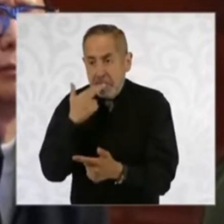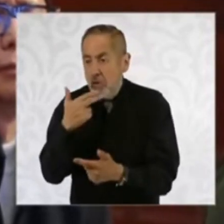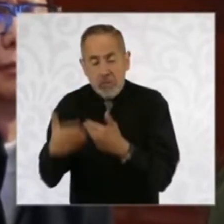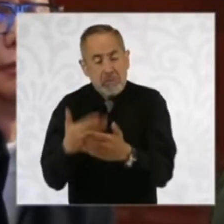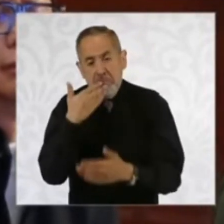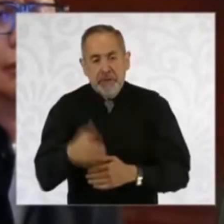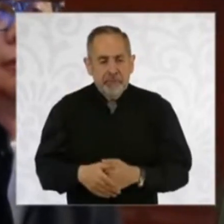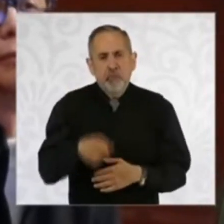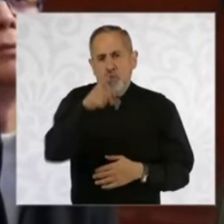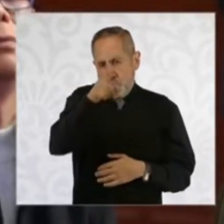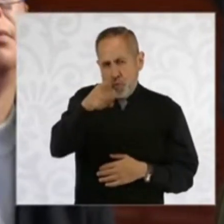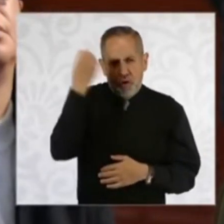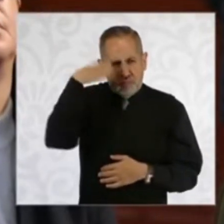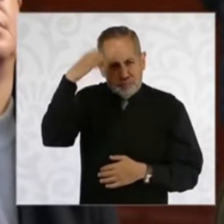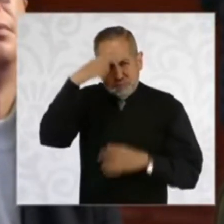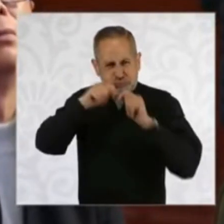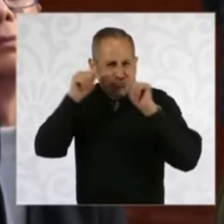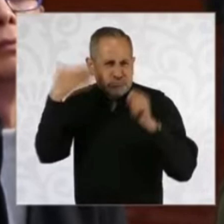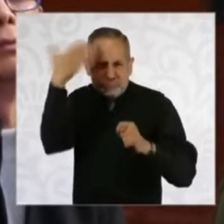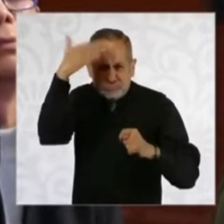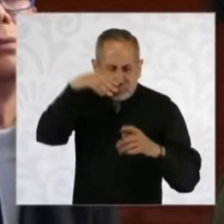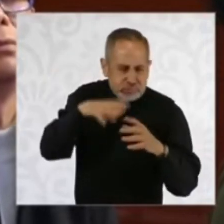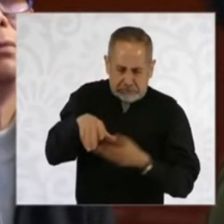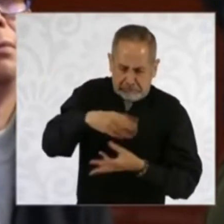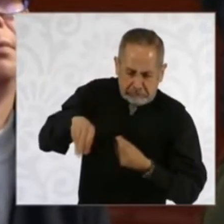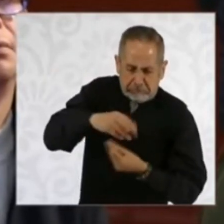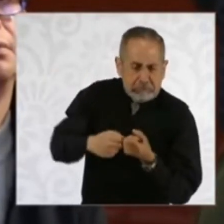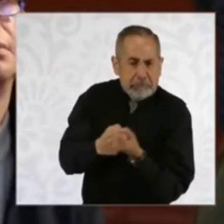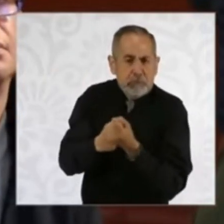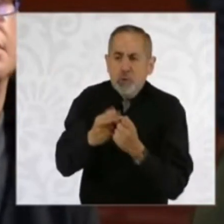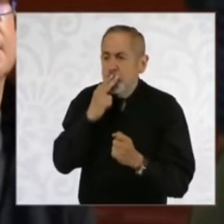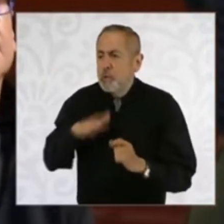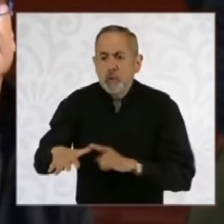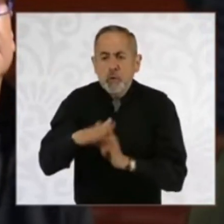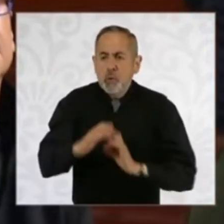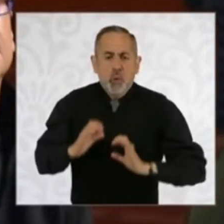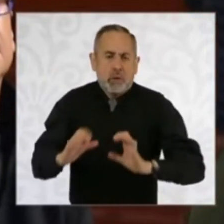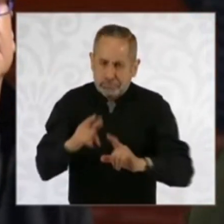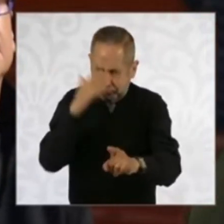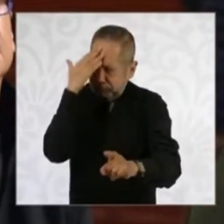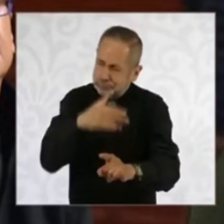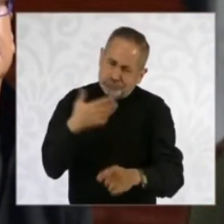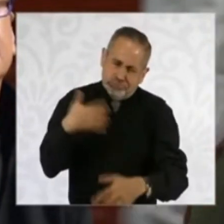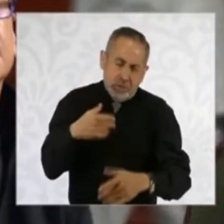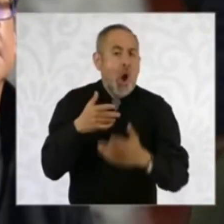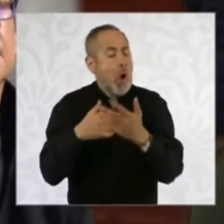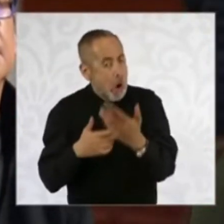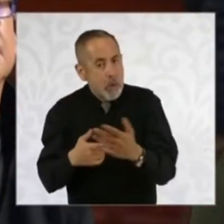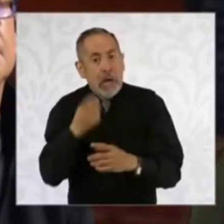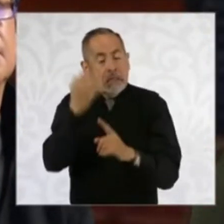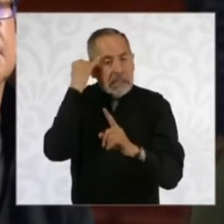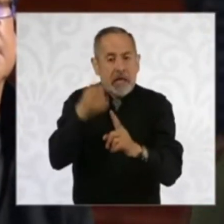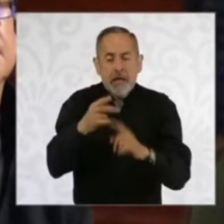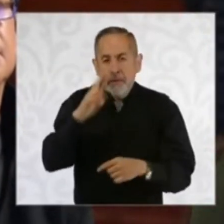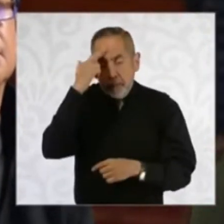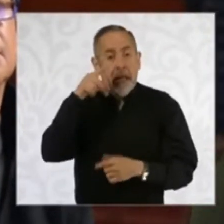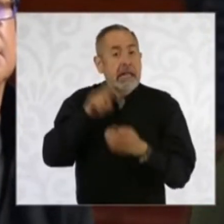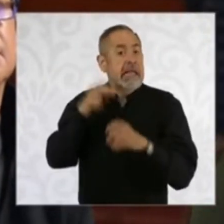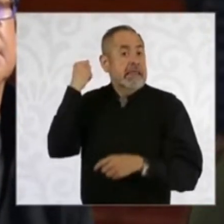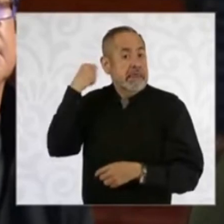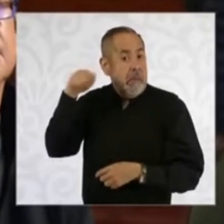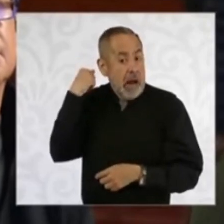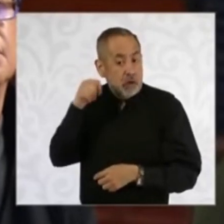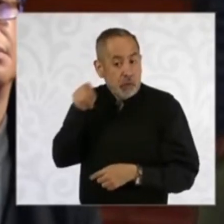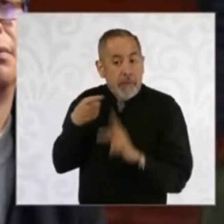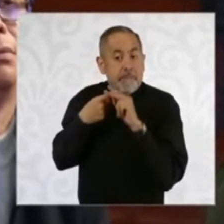Su preparación académica y profesional está inclinada a la sustentabilidad y el cuidado del medio ambiente. En este sentido, debemos recordar que en Tabasco